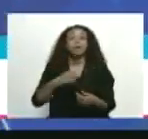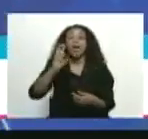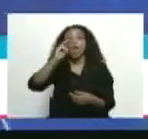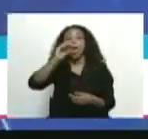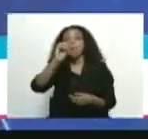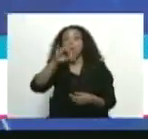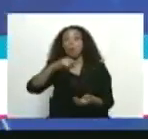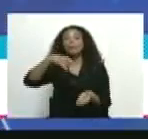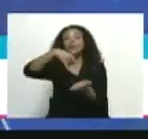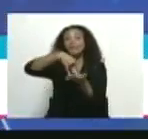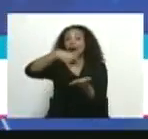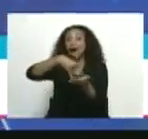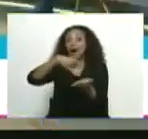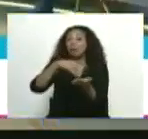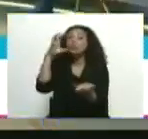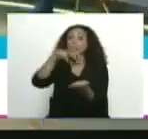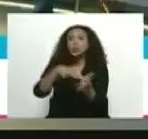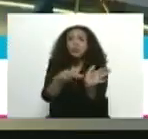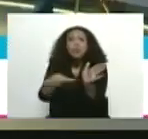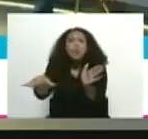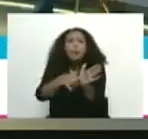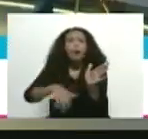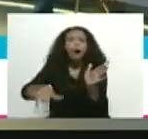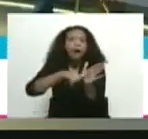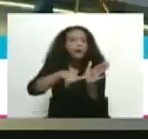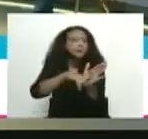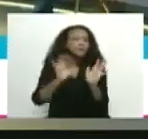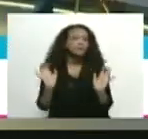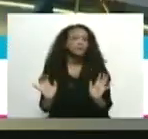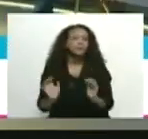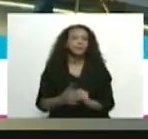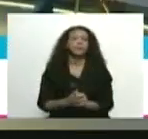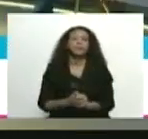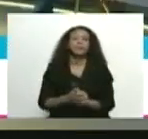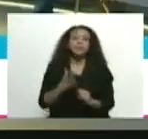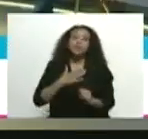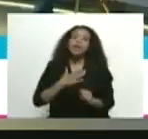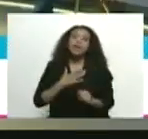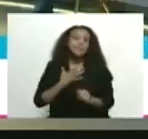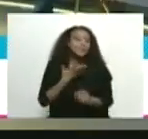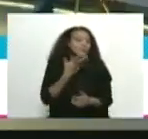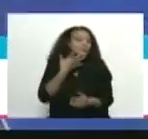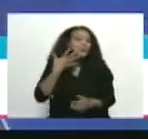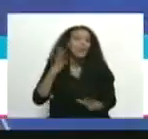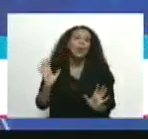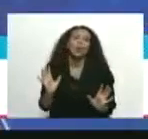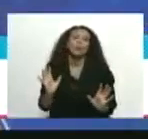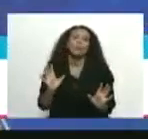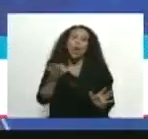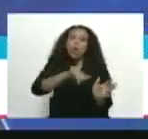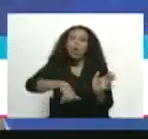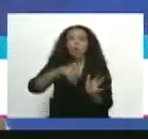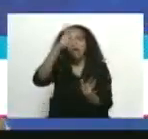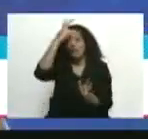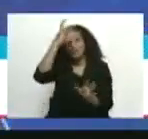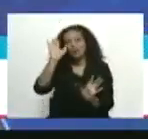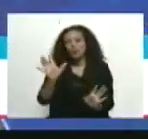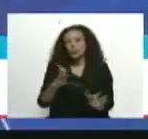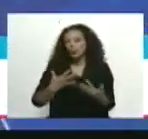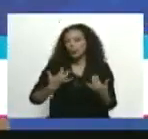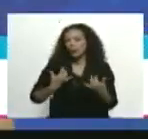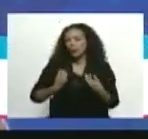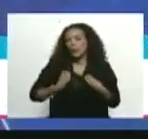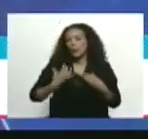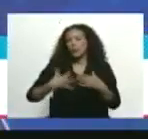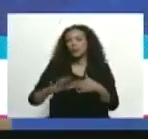estado Carabobo. Bueno, es la misma zona. Bueno, y de verdad me siento paraguanera de corazón, pero el trabajo